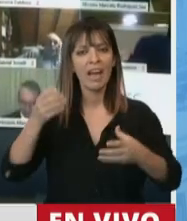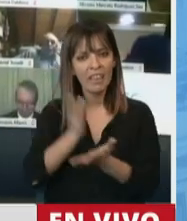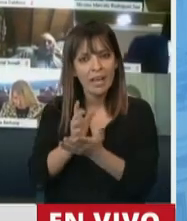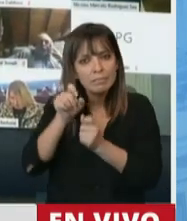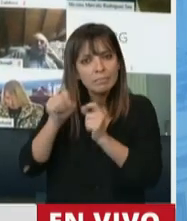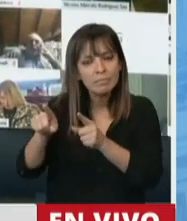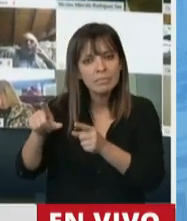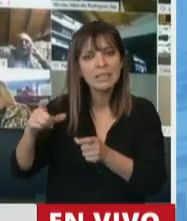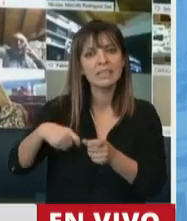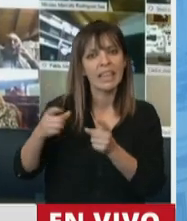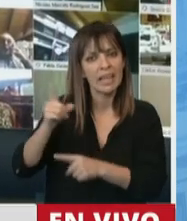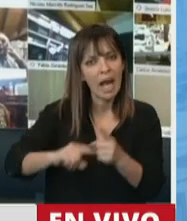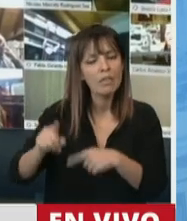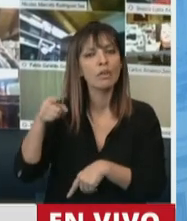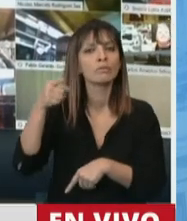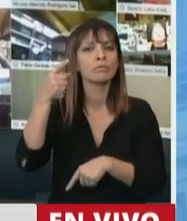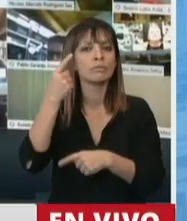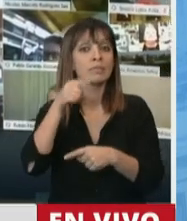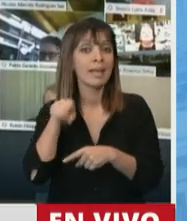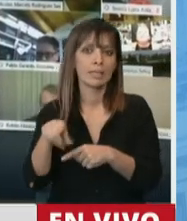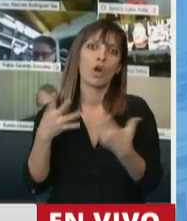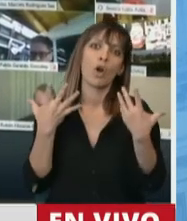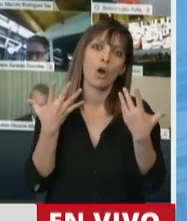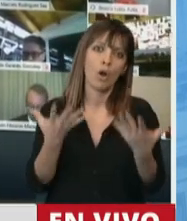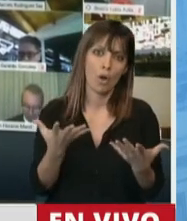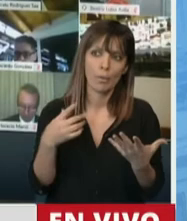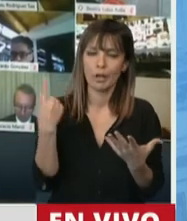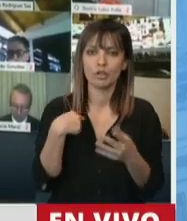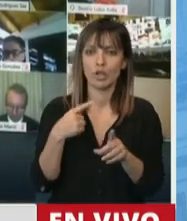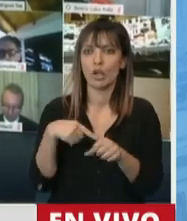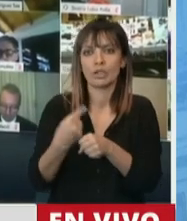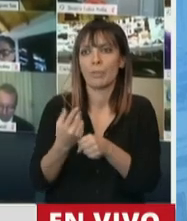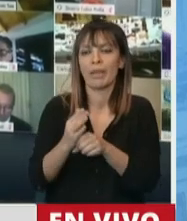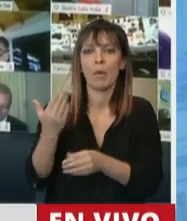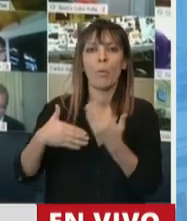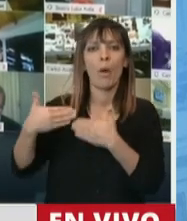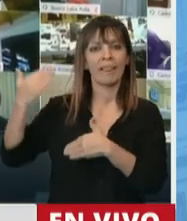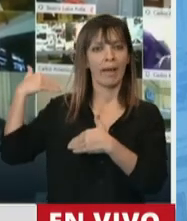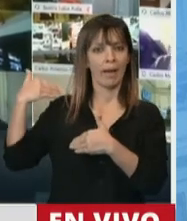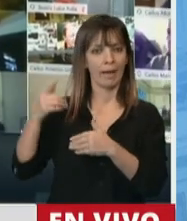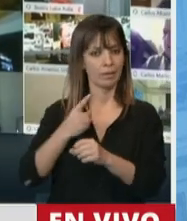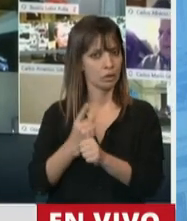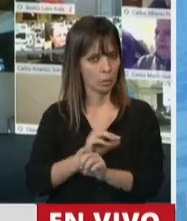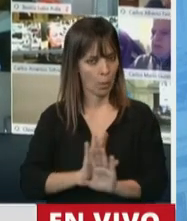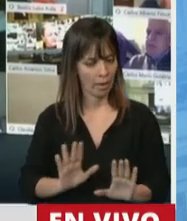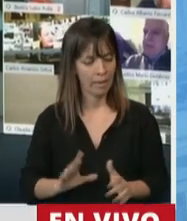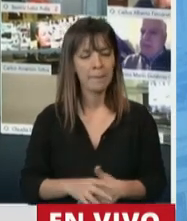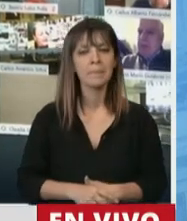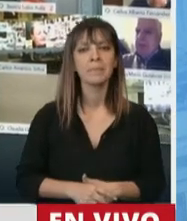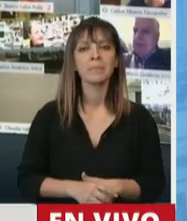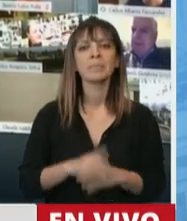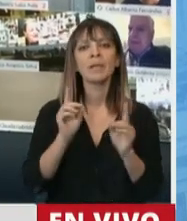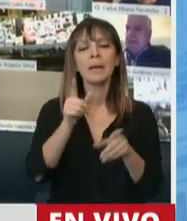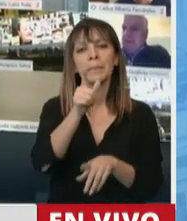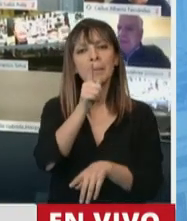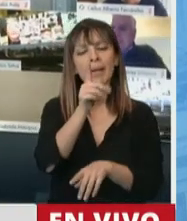sindicales, que en esto no podemos obviamente retroceder. Y me parece que,